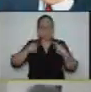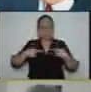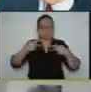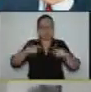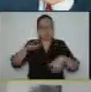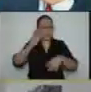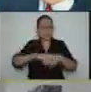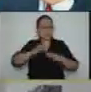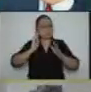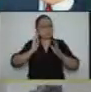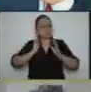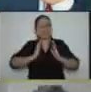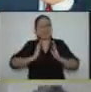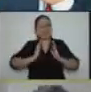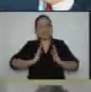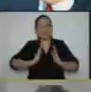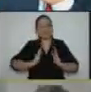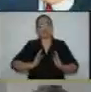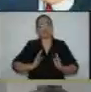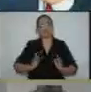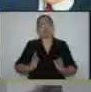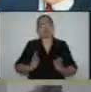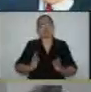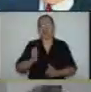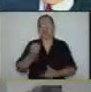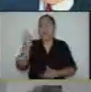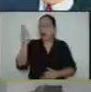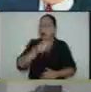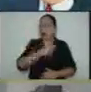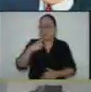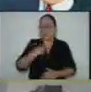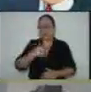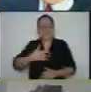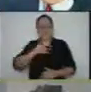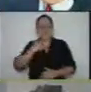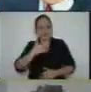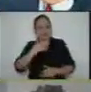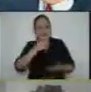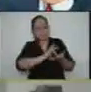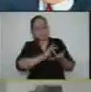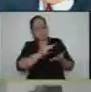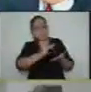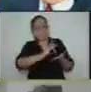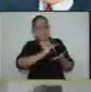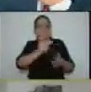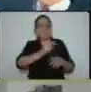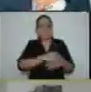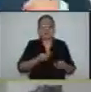duda de agradecimiento. Así es que creo que